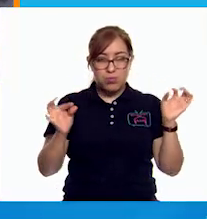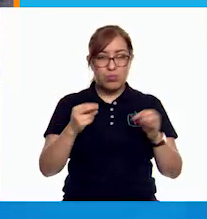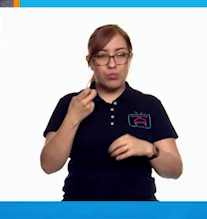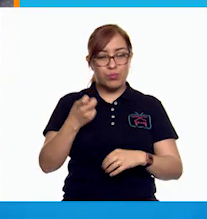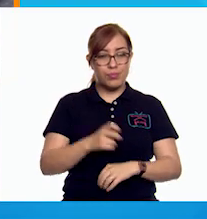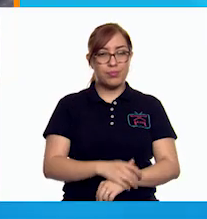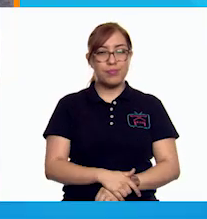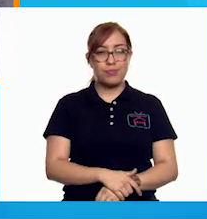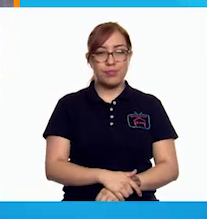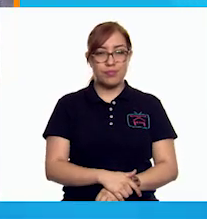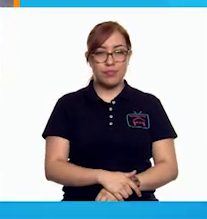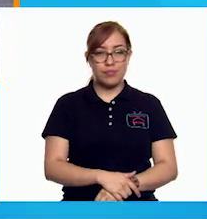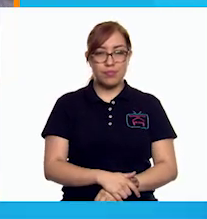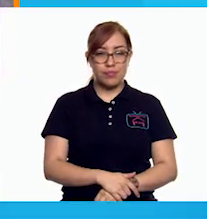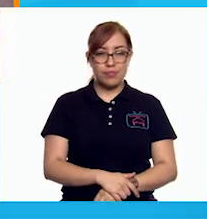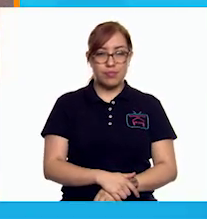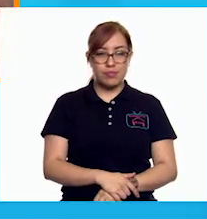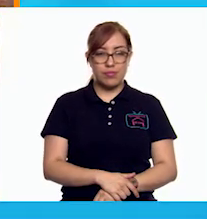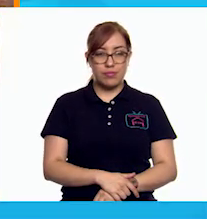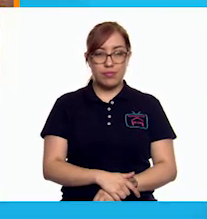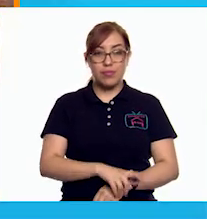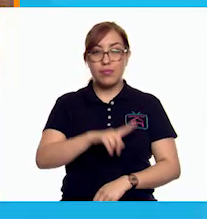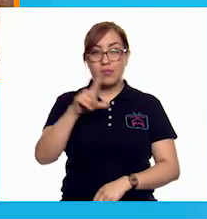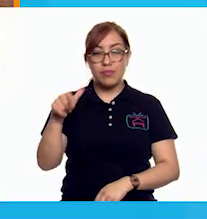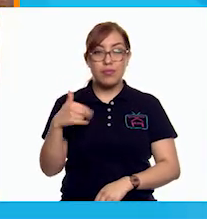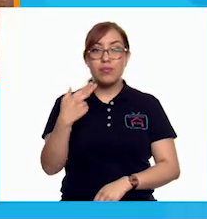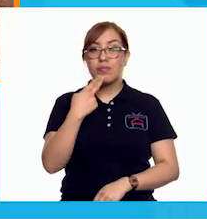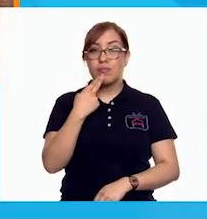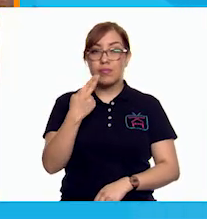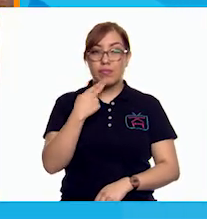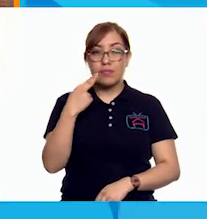trementina con ceniza.